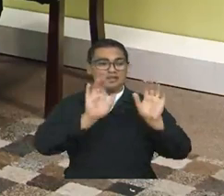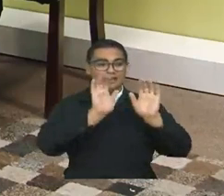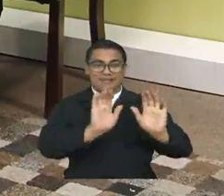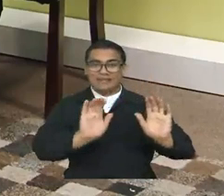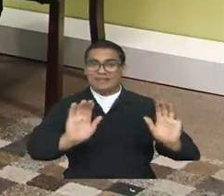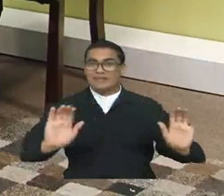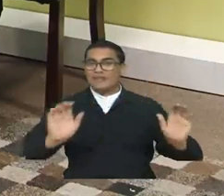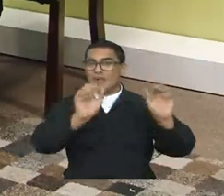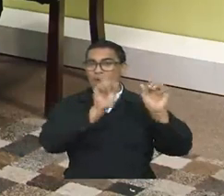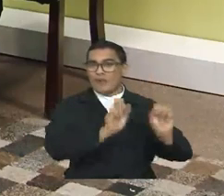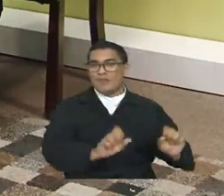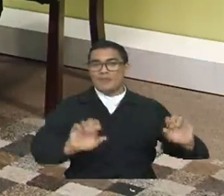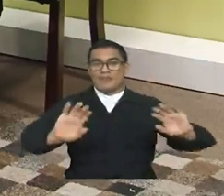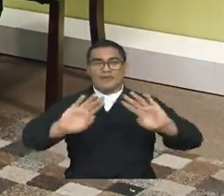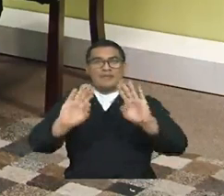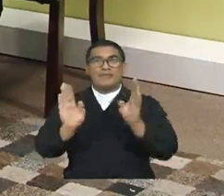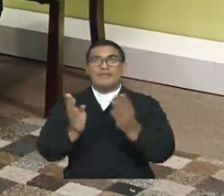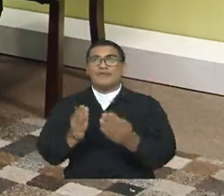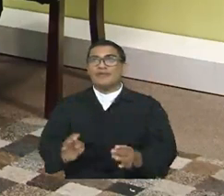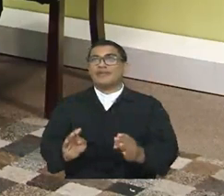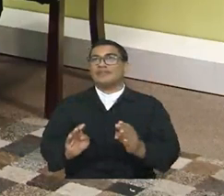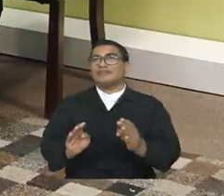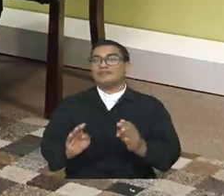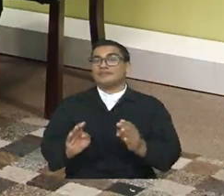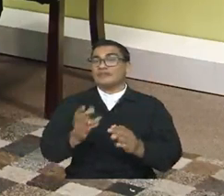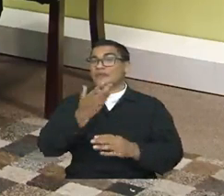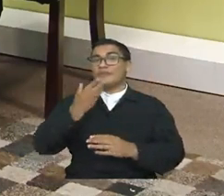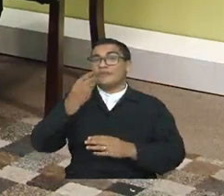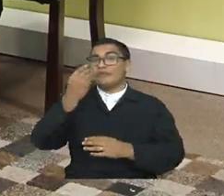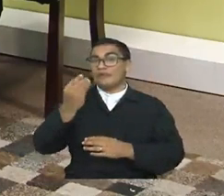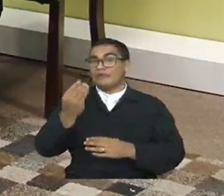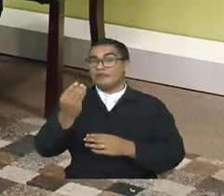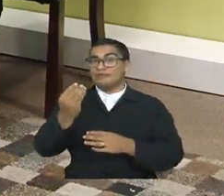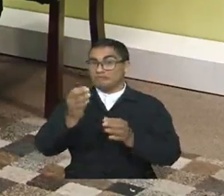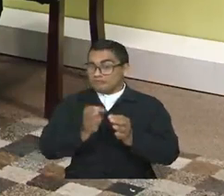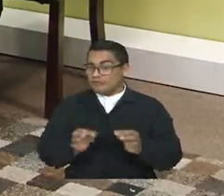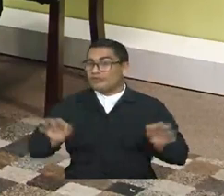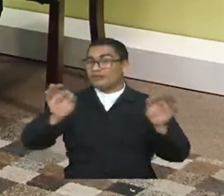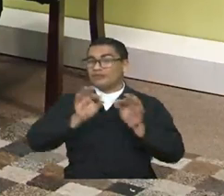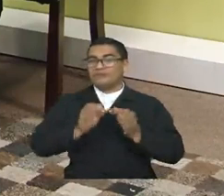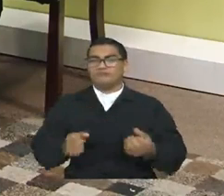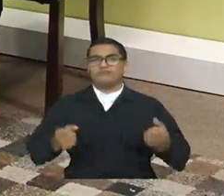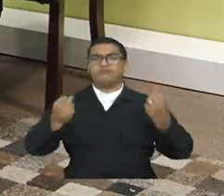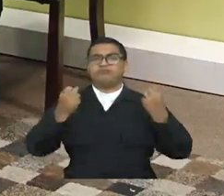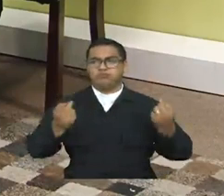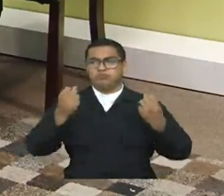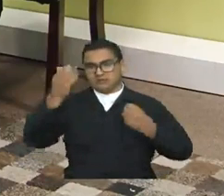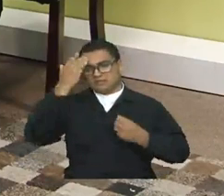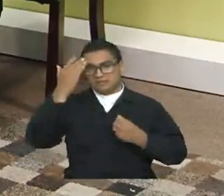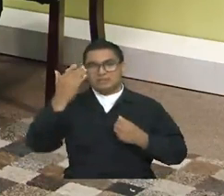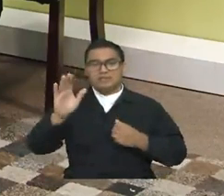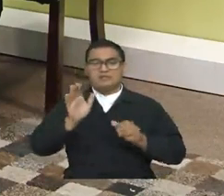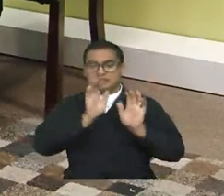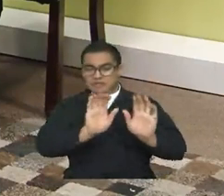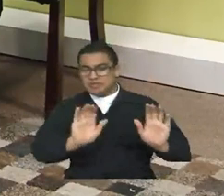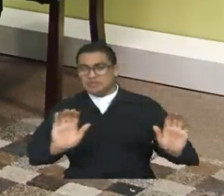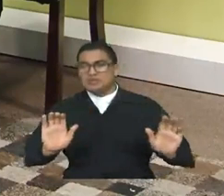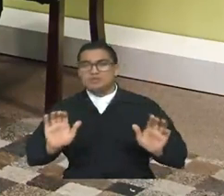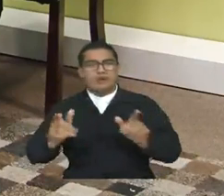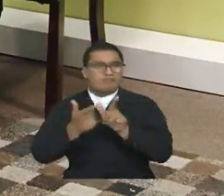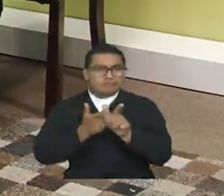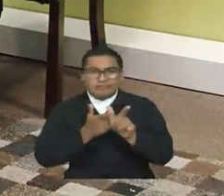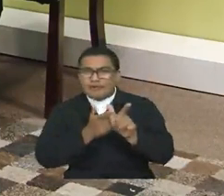de las edades, ahí me la habla usted, me la refiere usted, hagan ejercicio. Suponiendo que los niños corren, van al